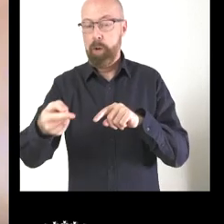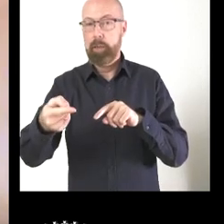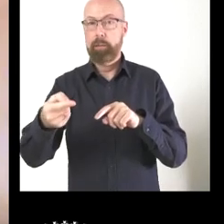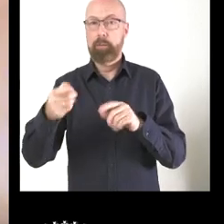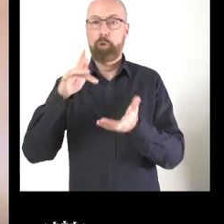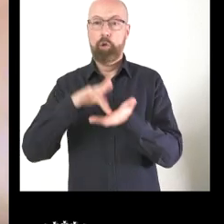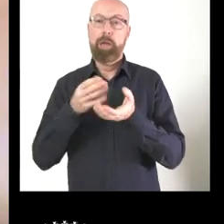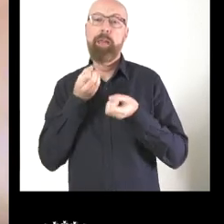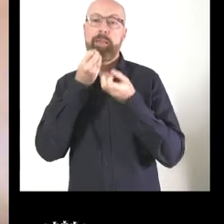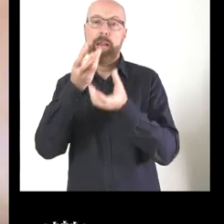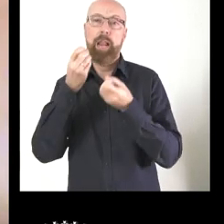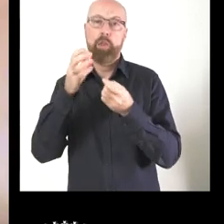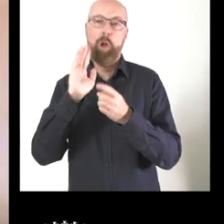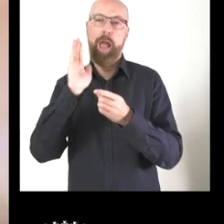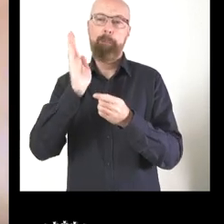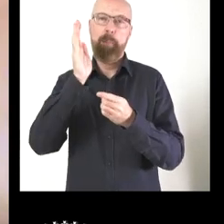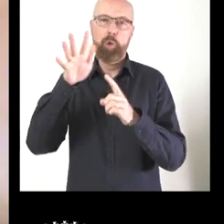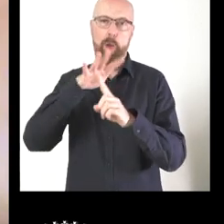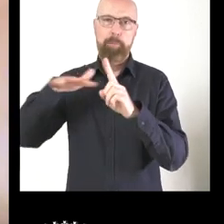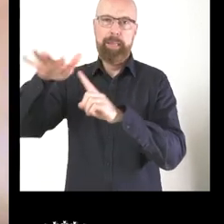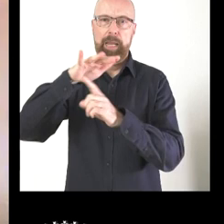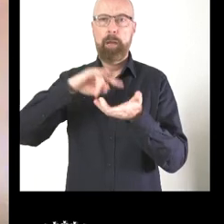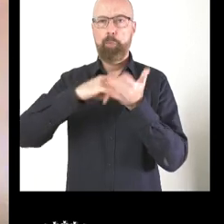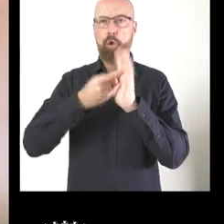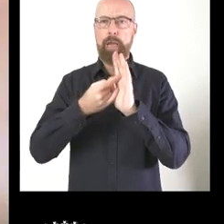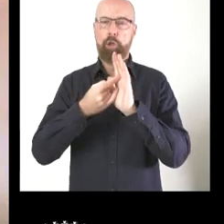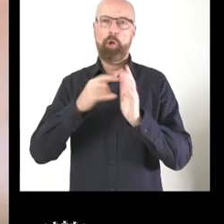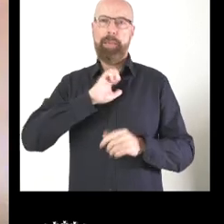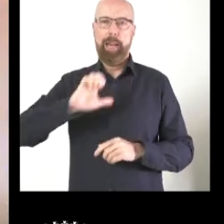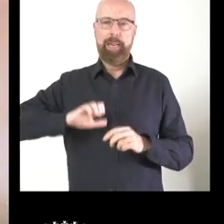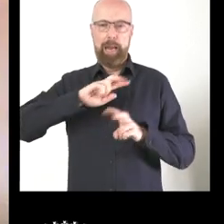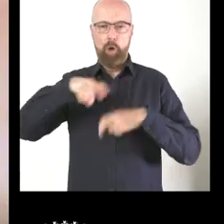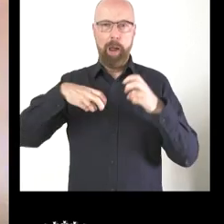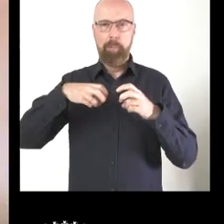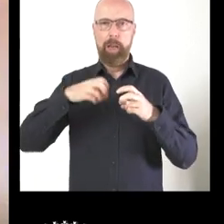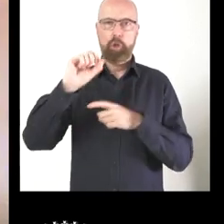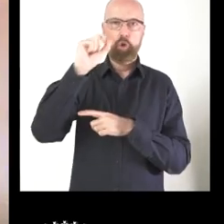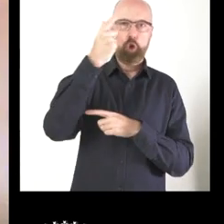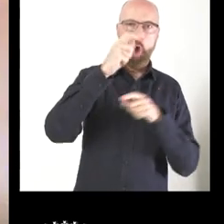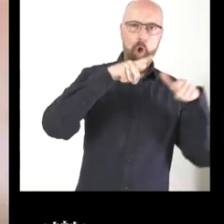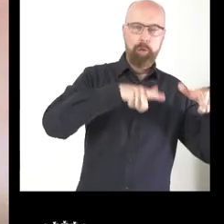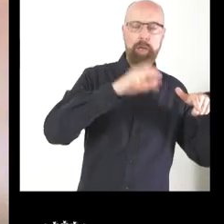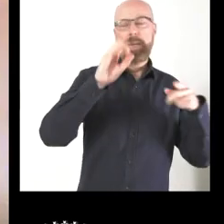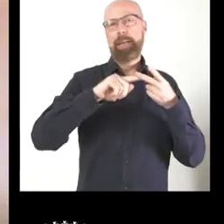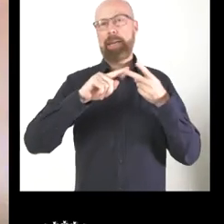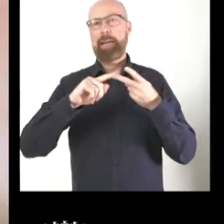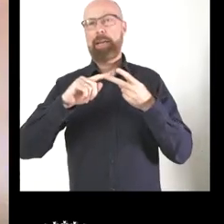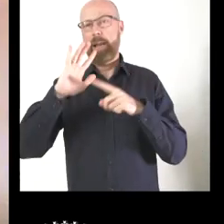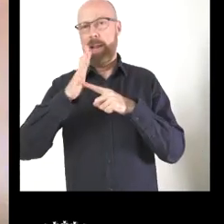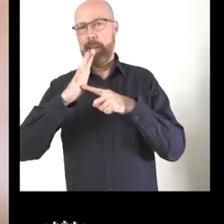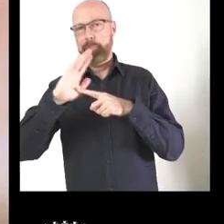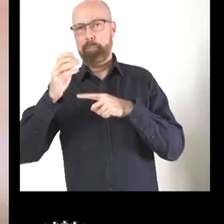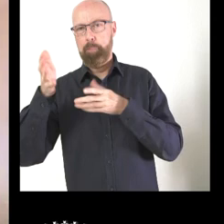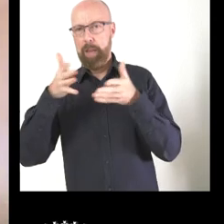de impacto ambiental de los de los proyectos de energías renovable de los hogares Y de los eólicos saber cuál es el recuento final